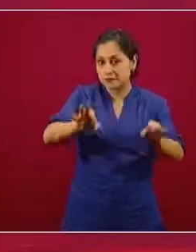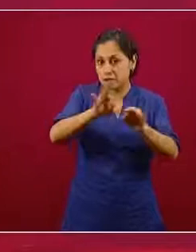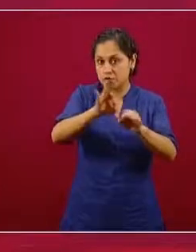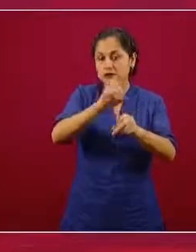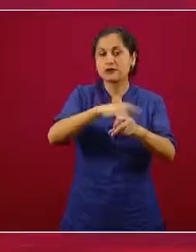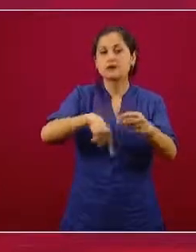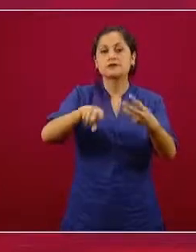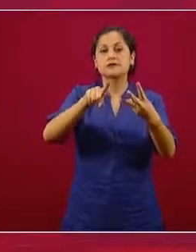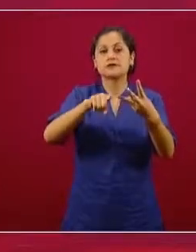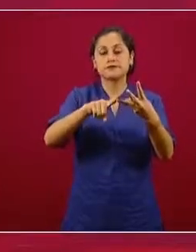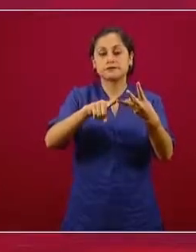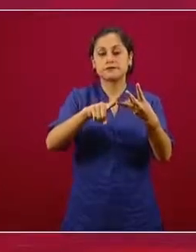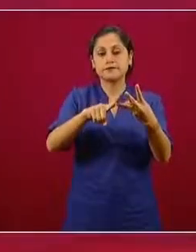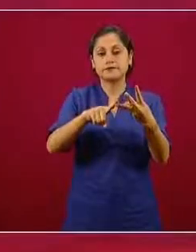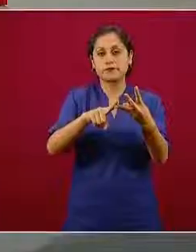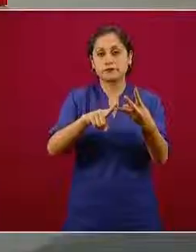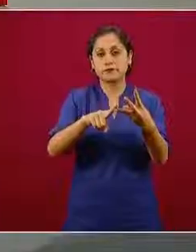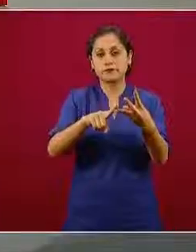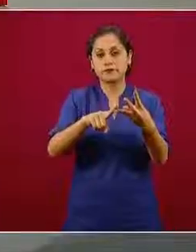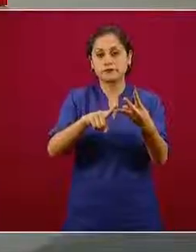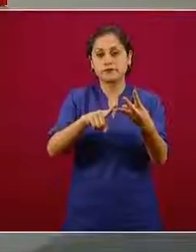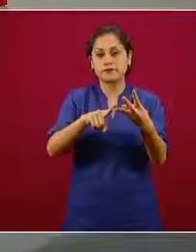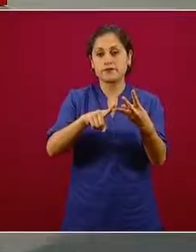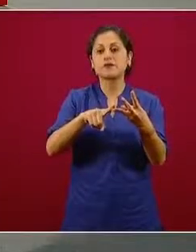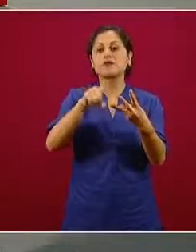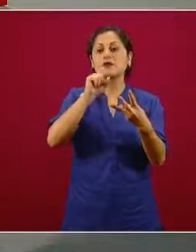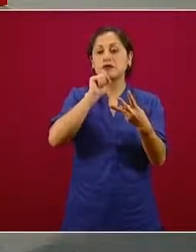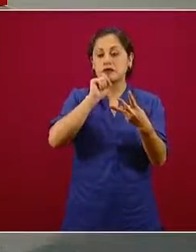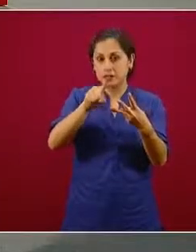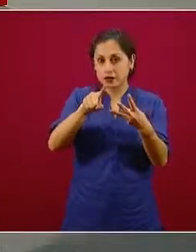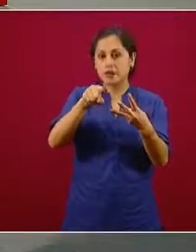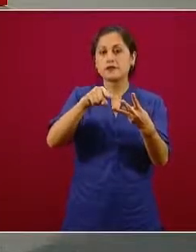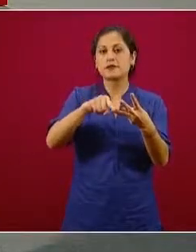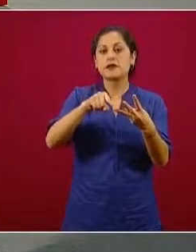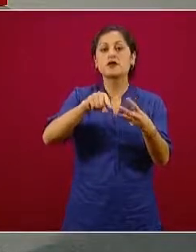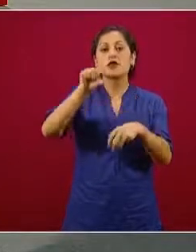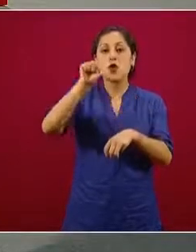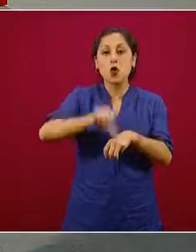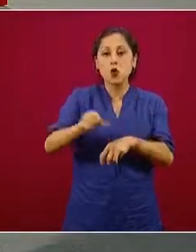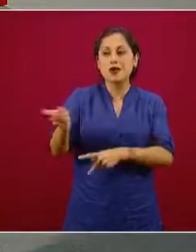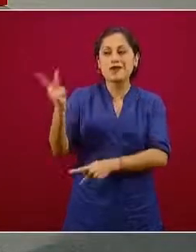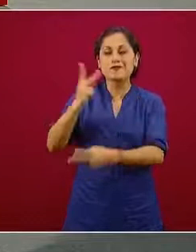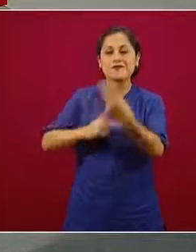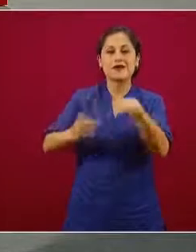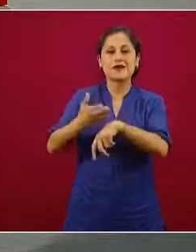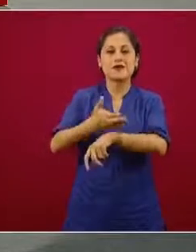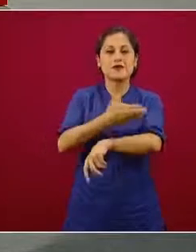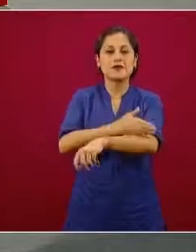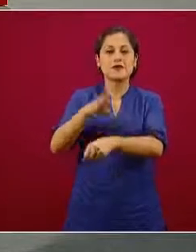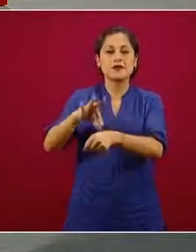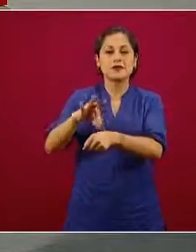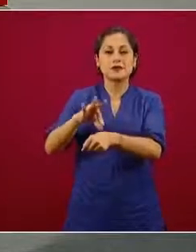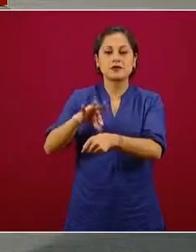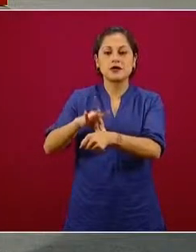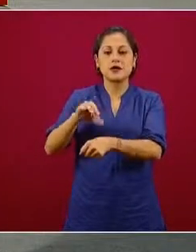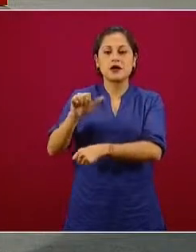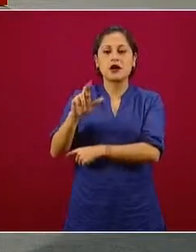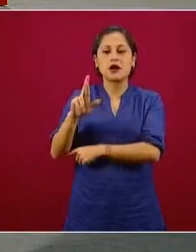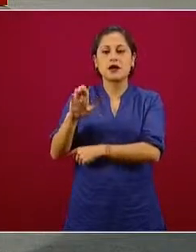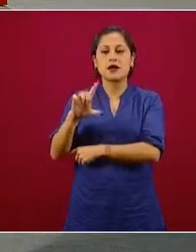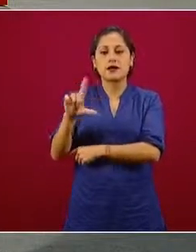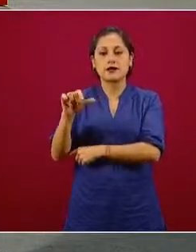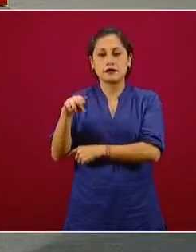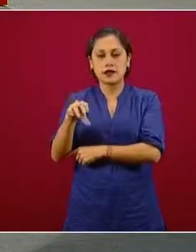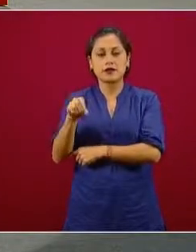epidemia. Y en la parte temática, hoy tenemos el gran gusto de que nos acompañe la doctora Oliva López Arellano, quien es